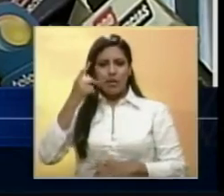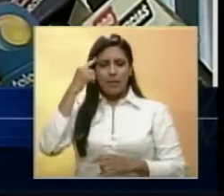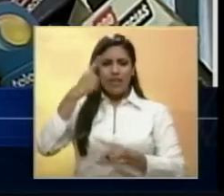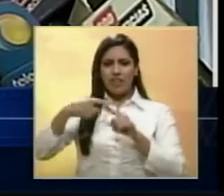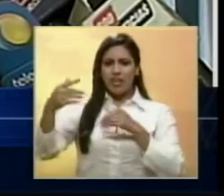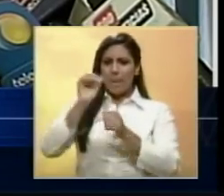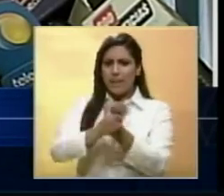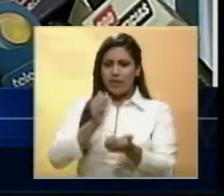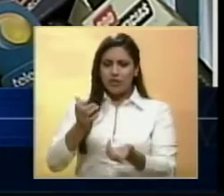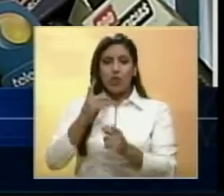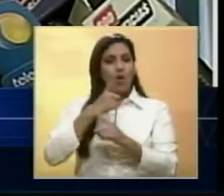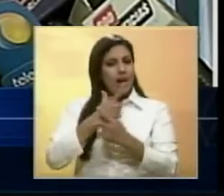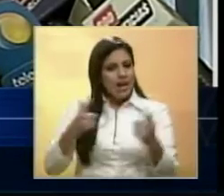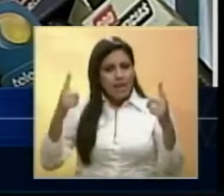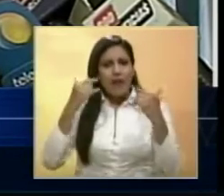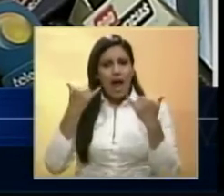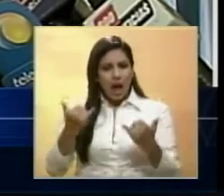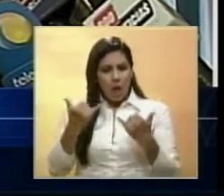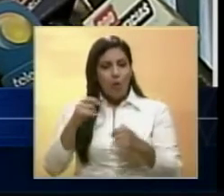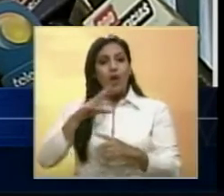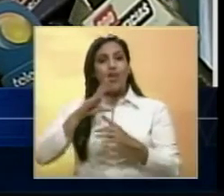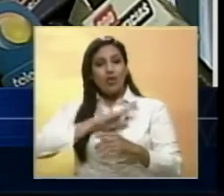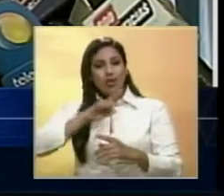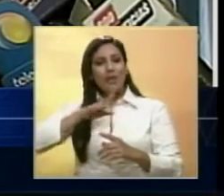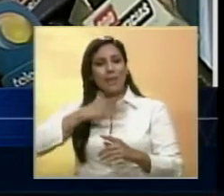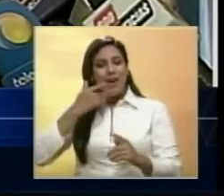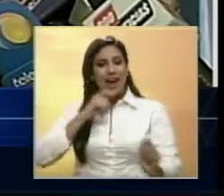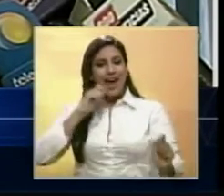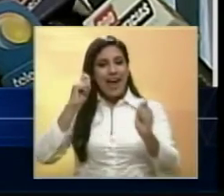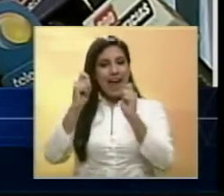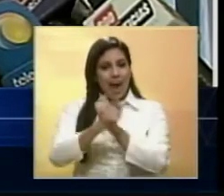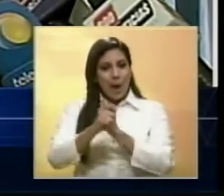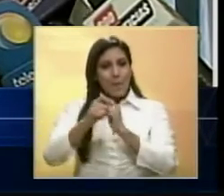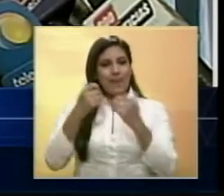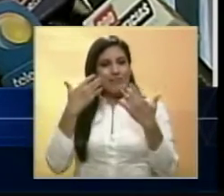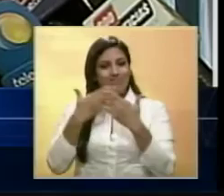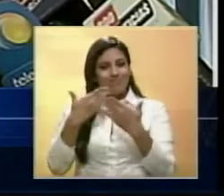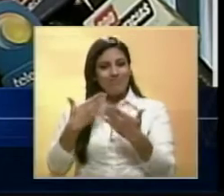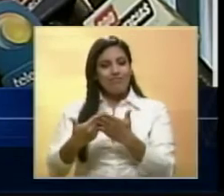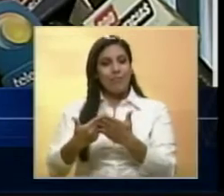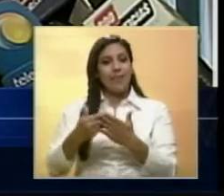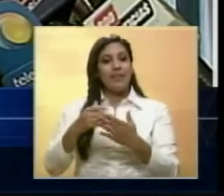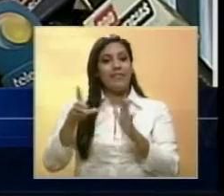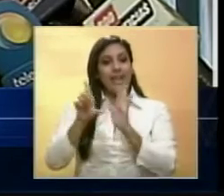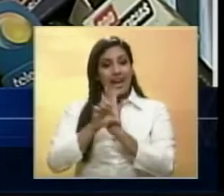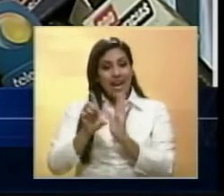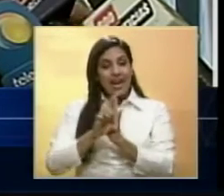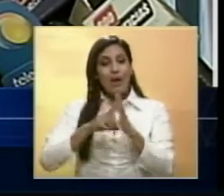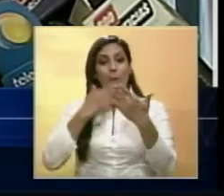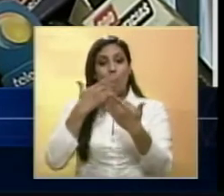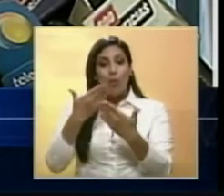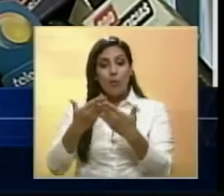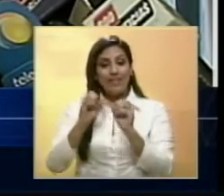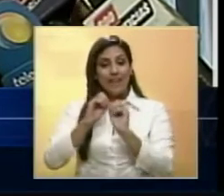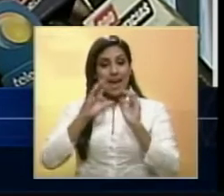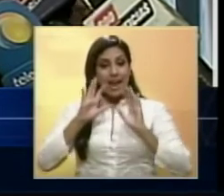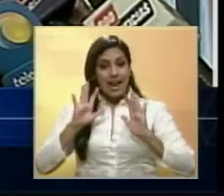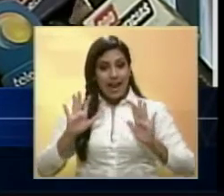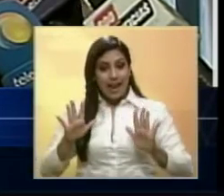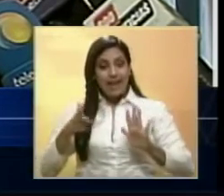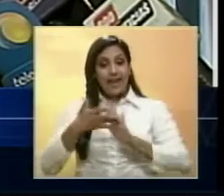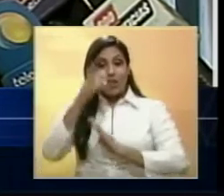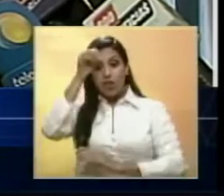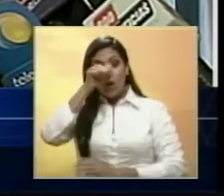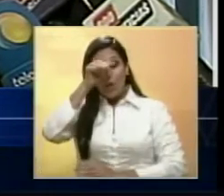políticos, y tengamos verdaderamente ese cambio materializado en leyes o en propuestas concretas que